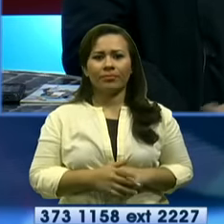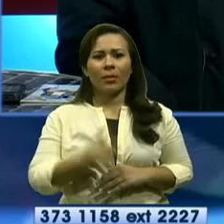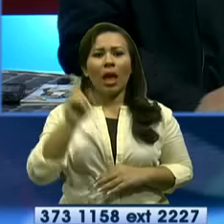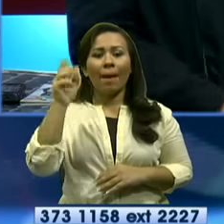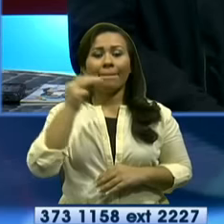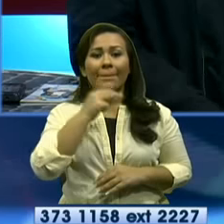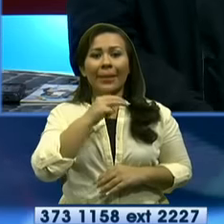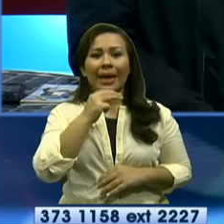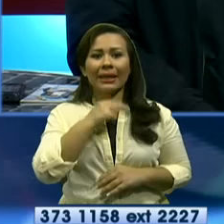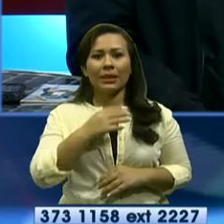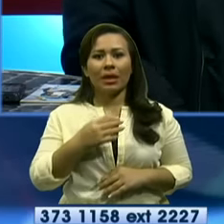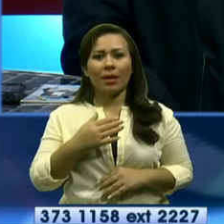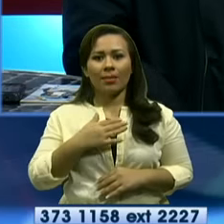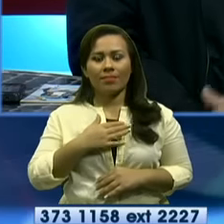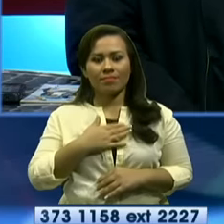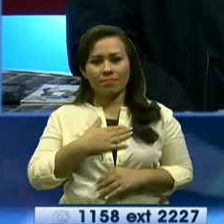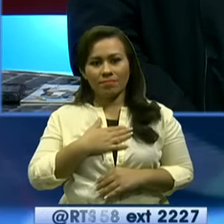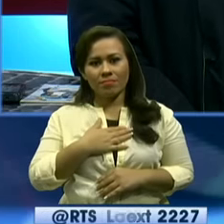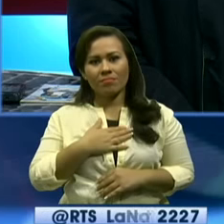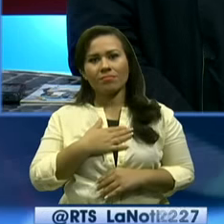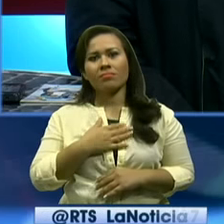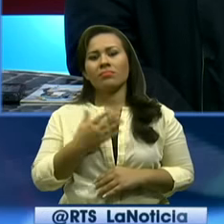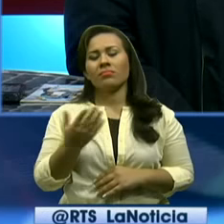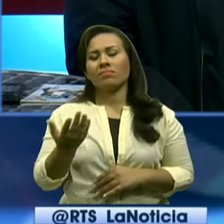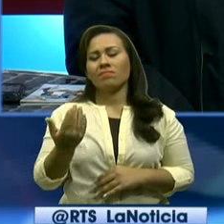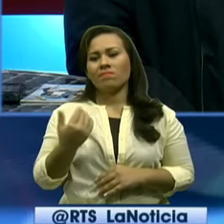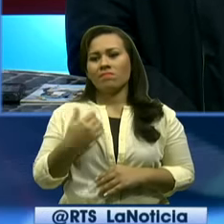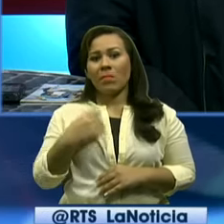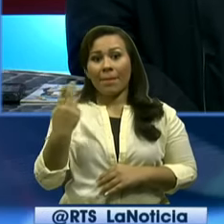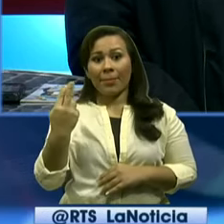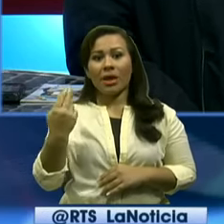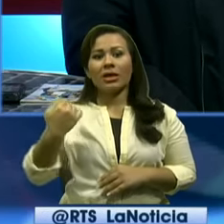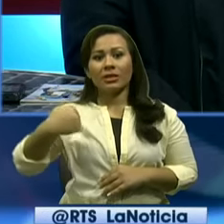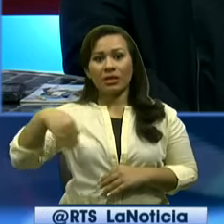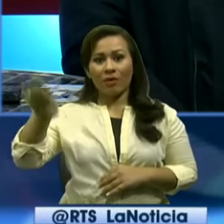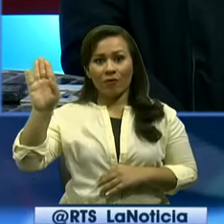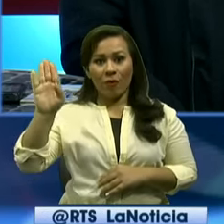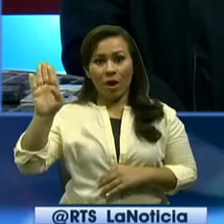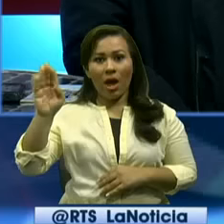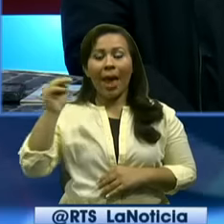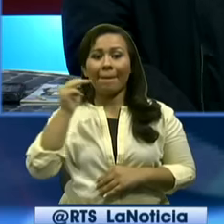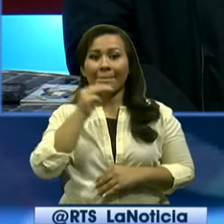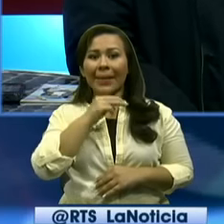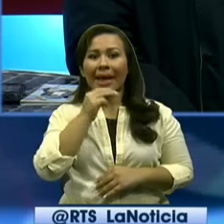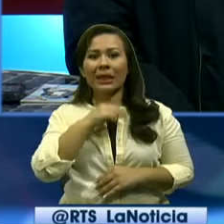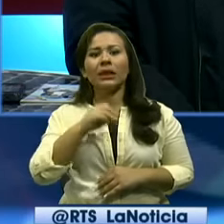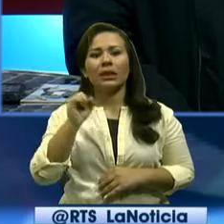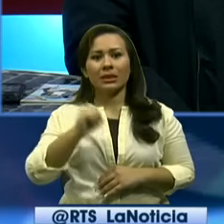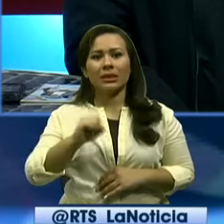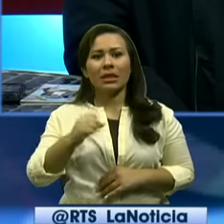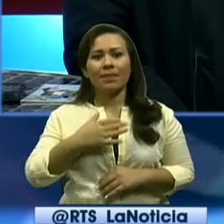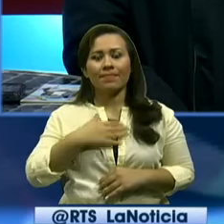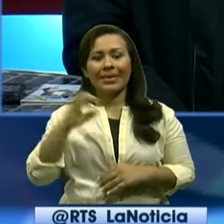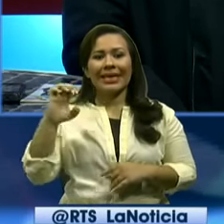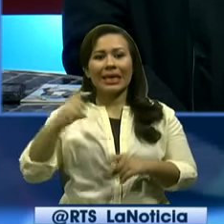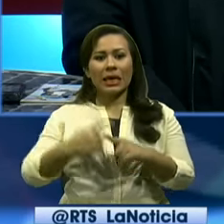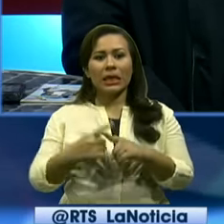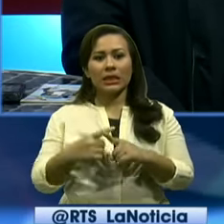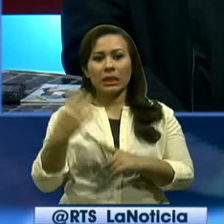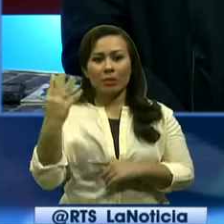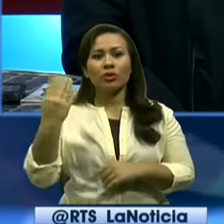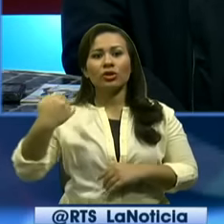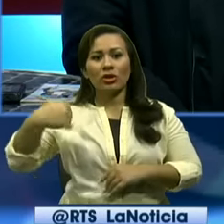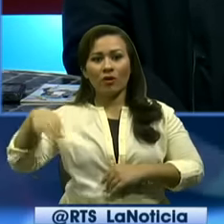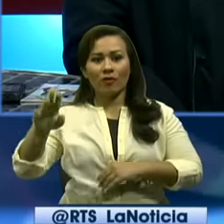se fue, me dejó y se fue a convivir con otra persona en prácticamente lo que es Manta. ¿La mamá de ellas? Sí, mi ex. Ya, se fue con otra persona a